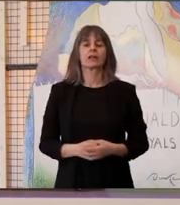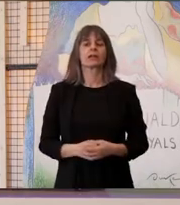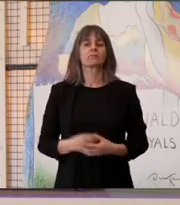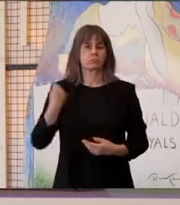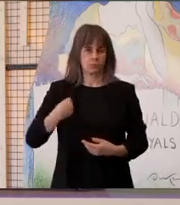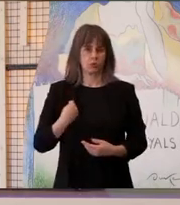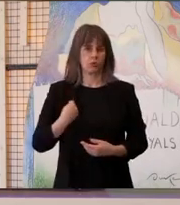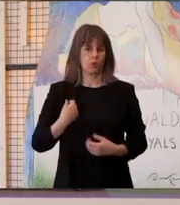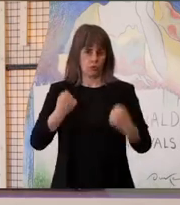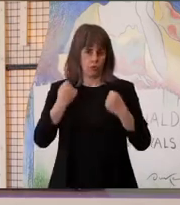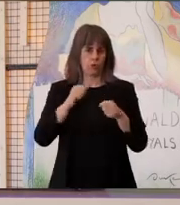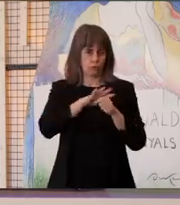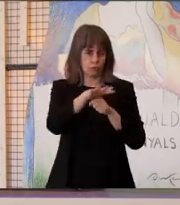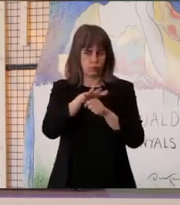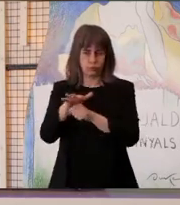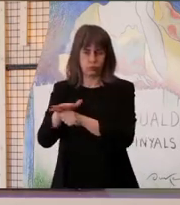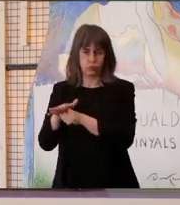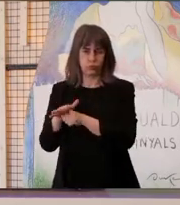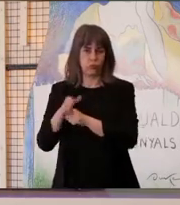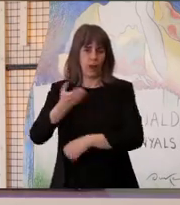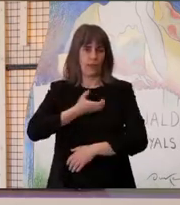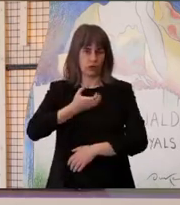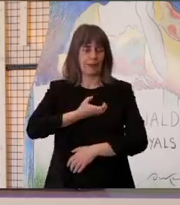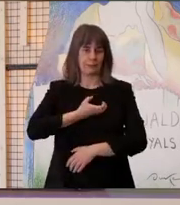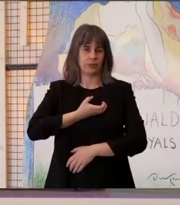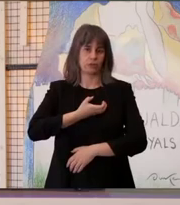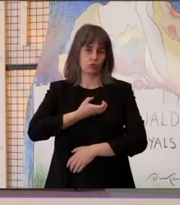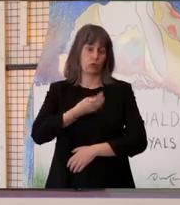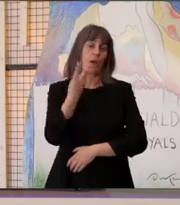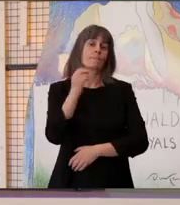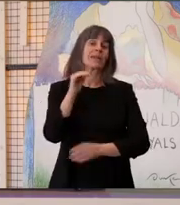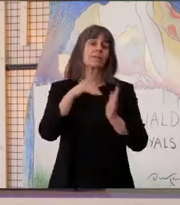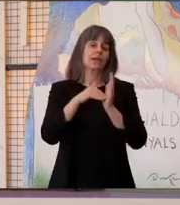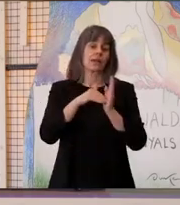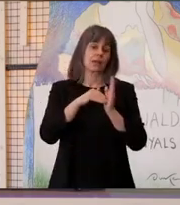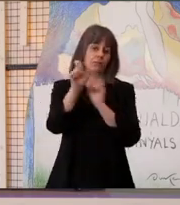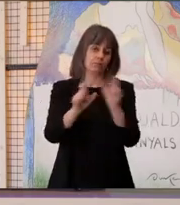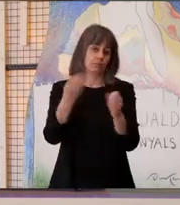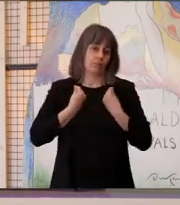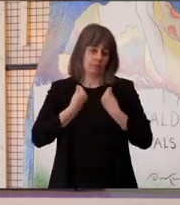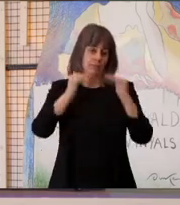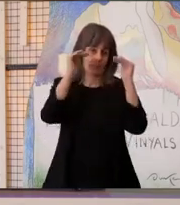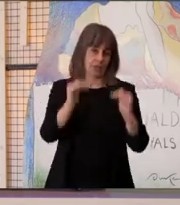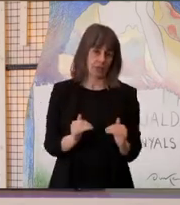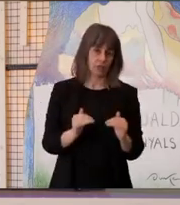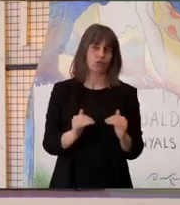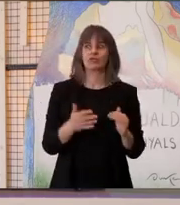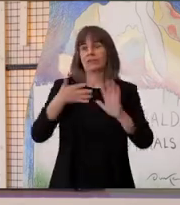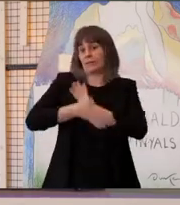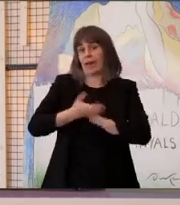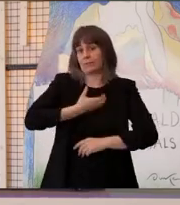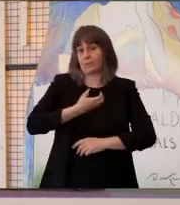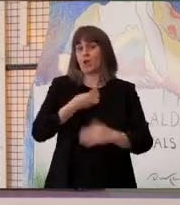influencia en los ayuntamientos de menos de 20.000 habitantes que son más del 80% de los